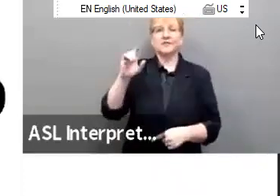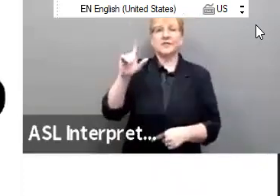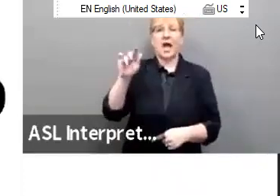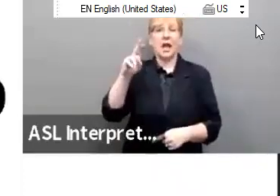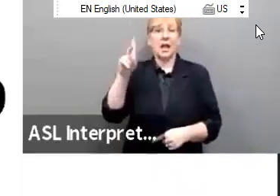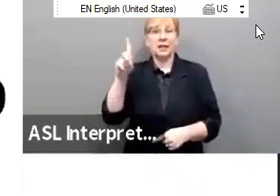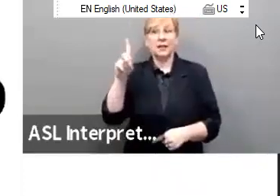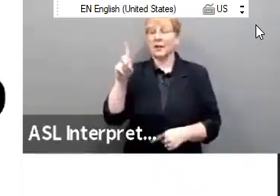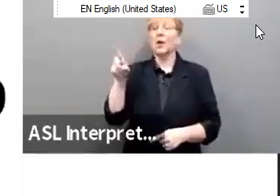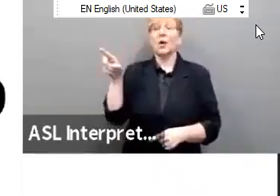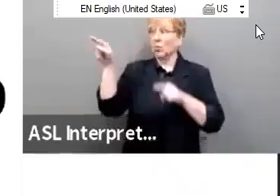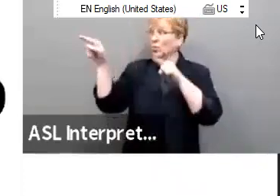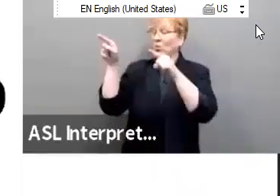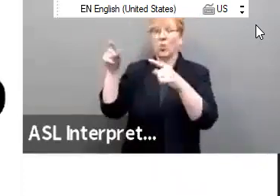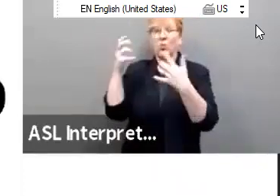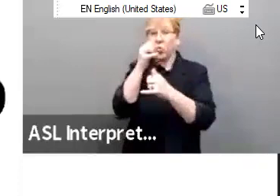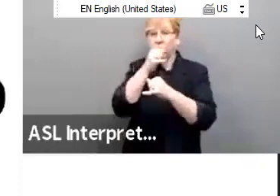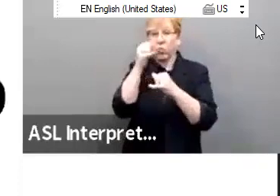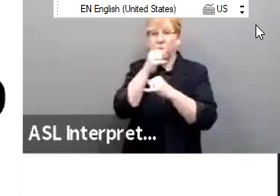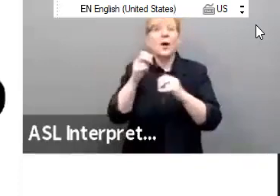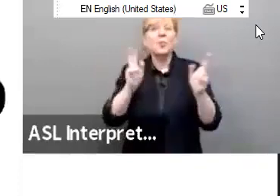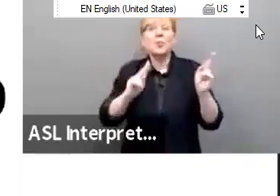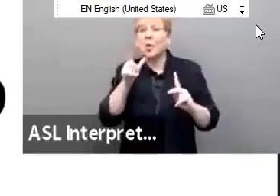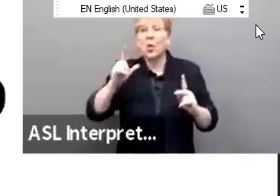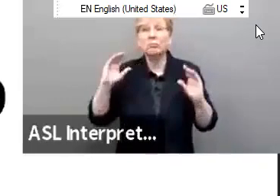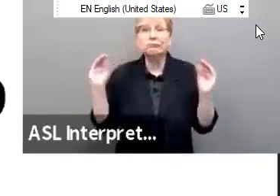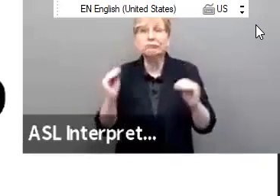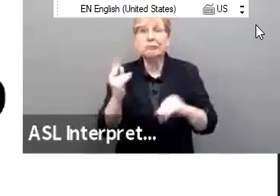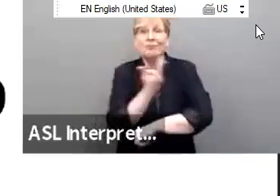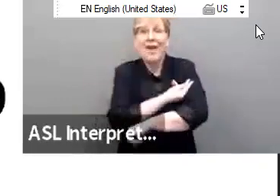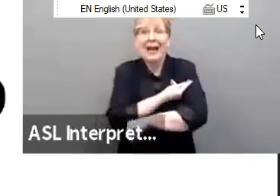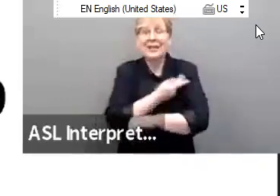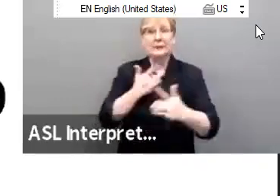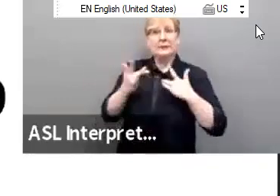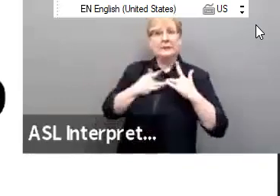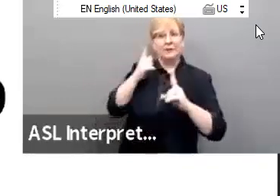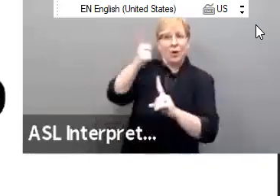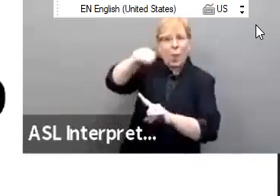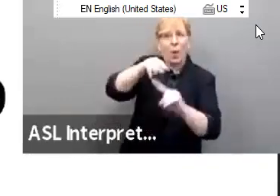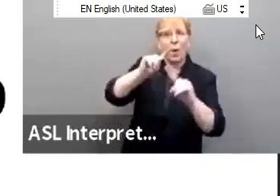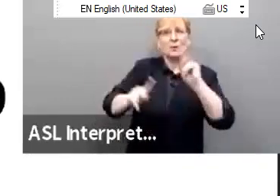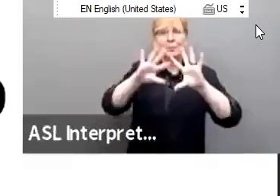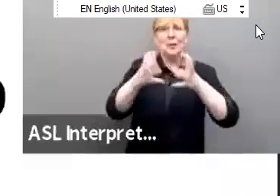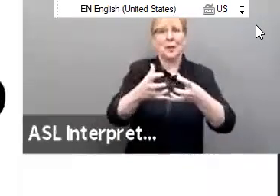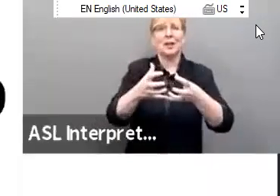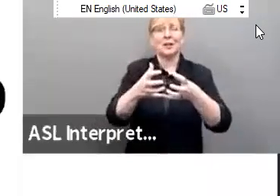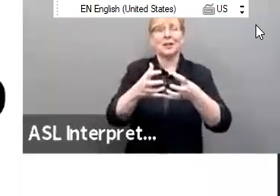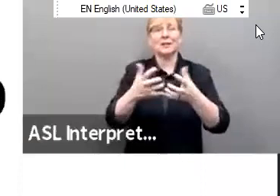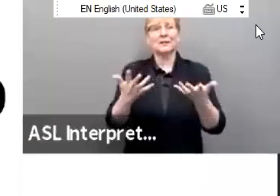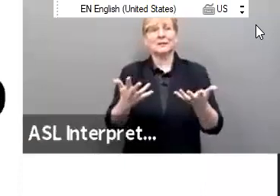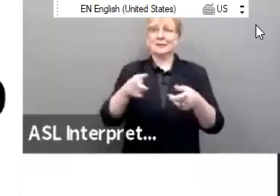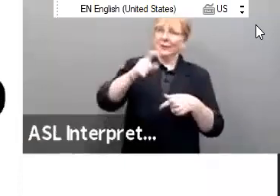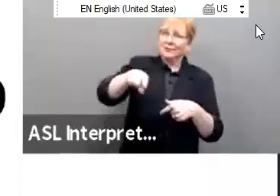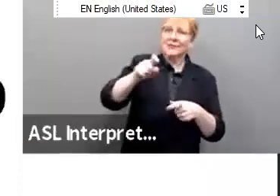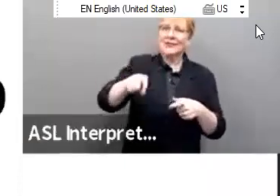las investigaciones que ha ocasionado enfermedades mucho más fuertes. Lo